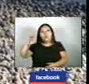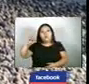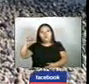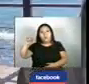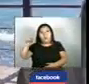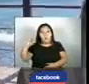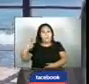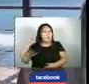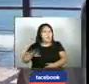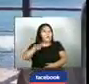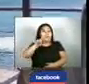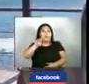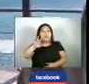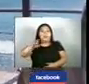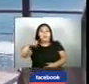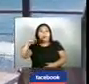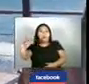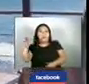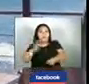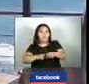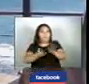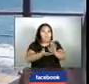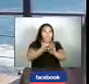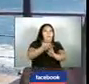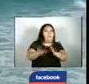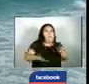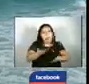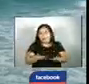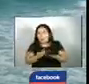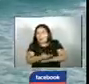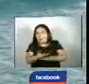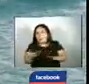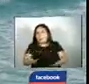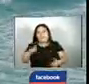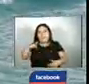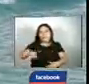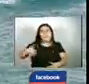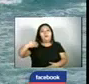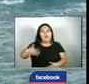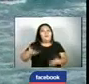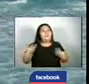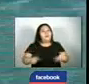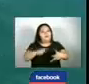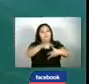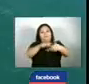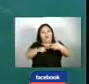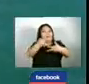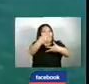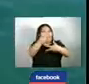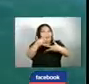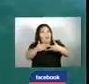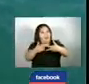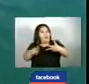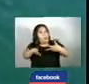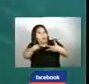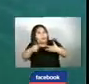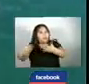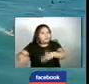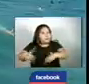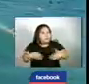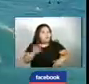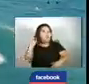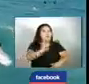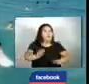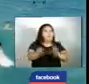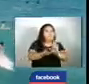15 millones de dólares en divisas adicionales y para este año se esperan 3 eventos internacionales que permitirán seguir aumentando